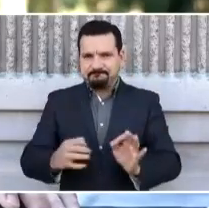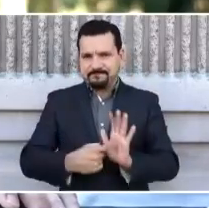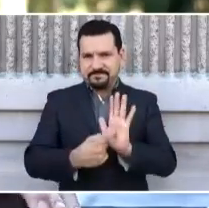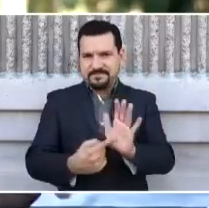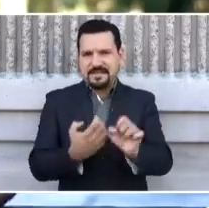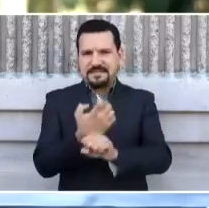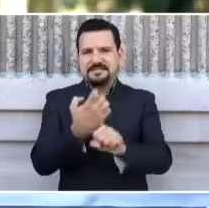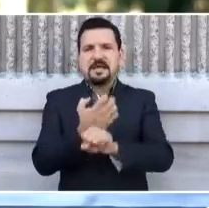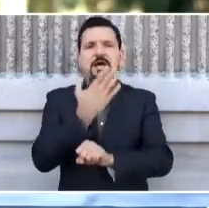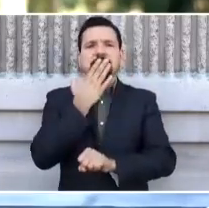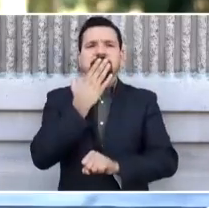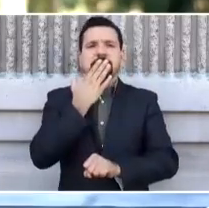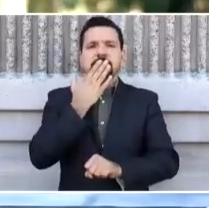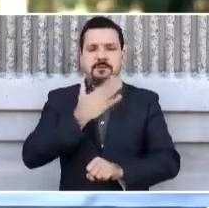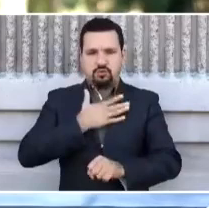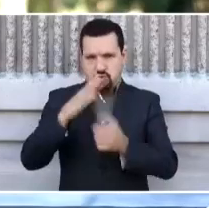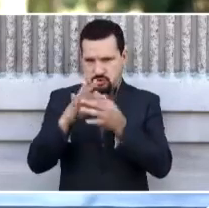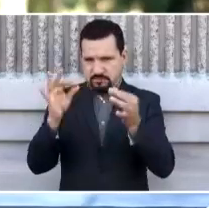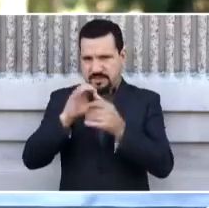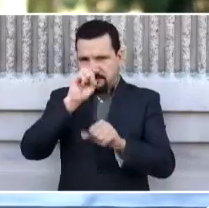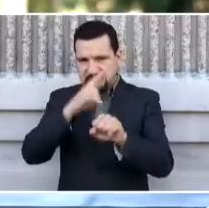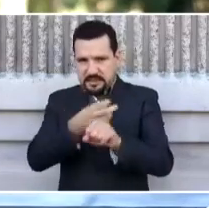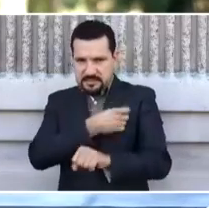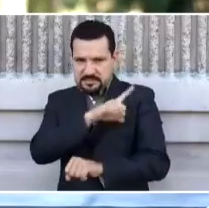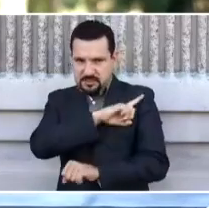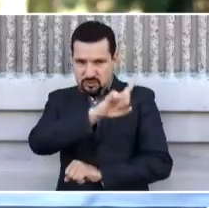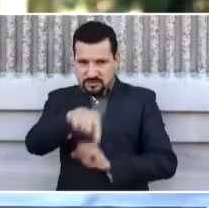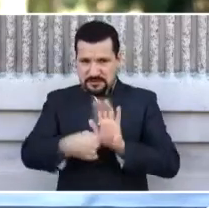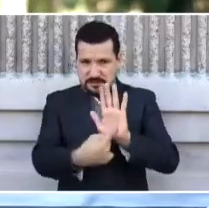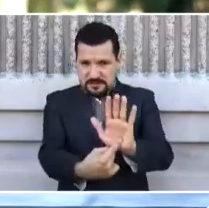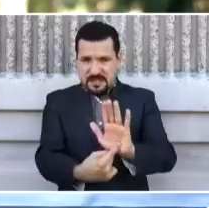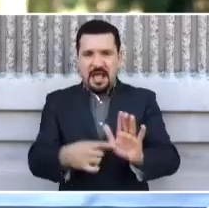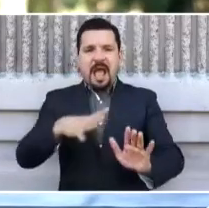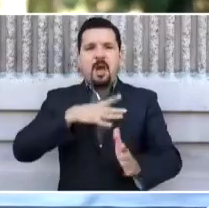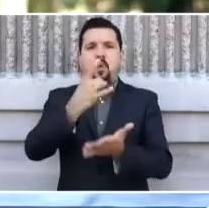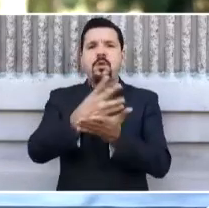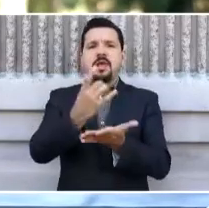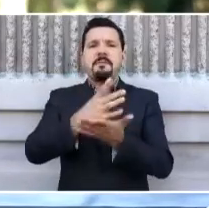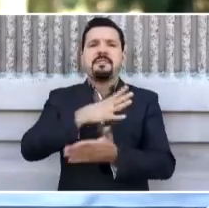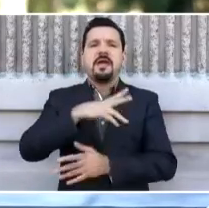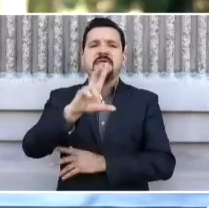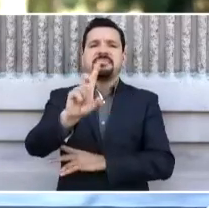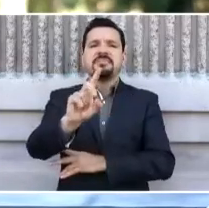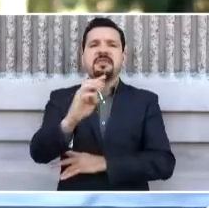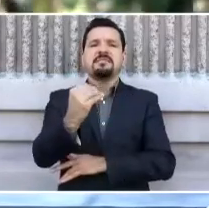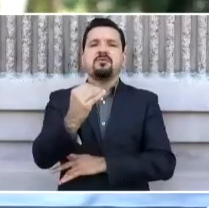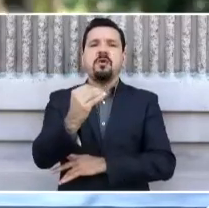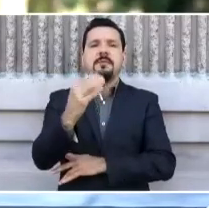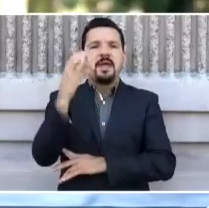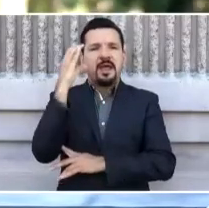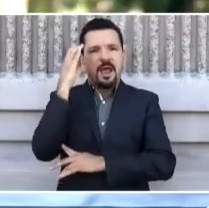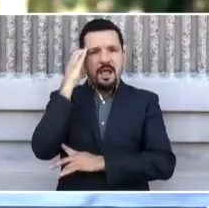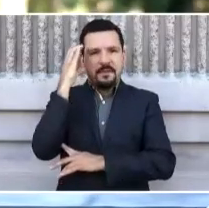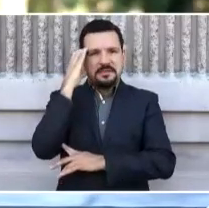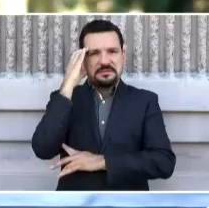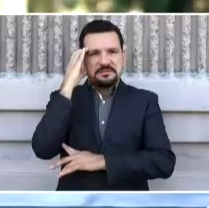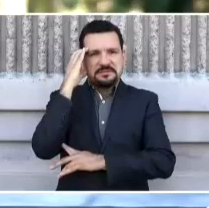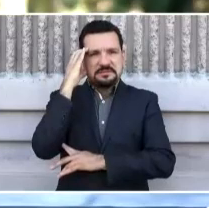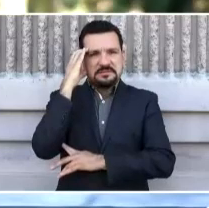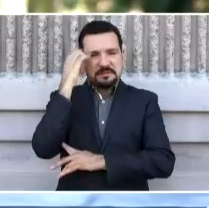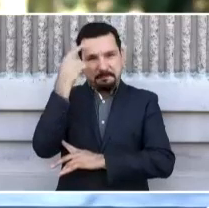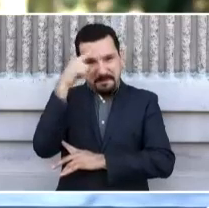el estado, estoy hablando de la Secretaría de Salud, solamente tenemos 39 camas de